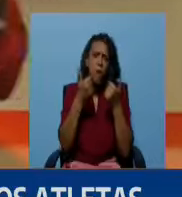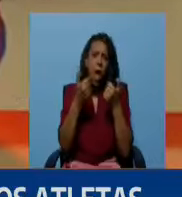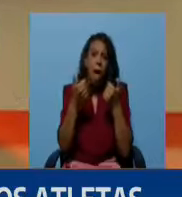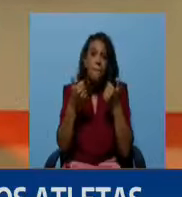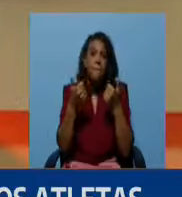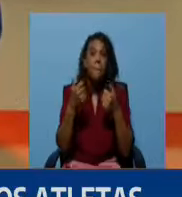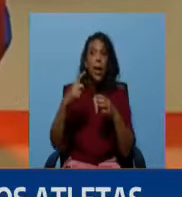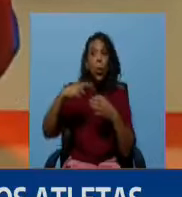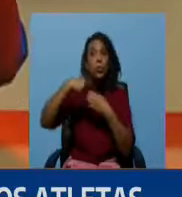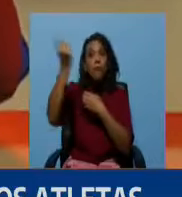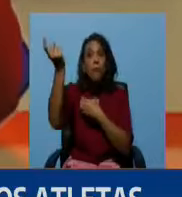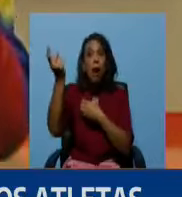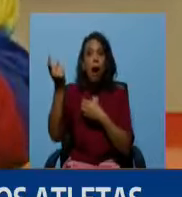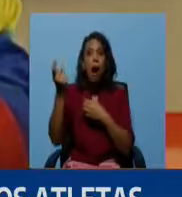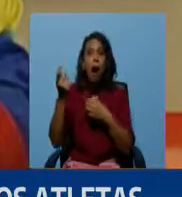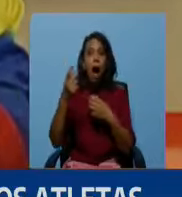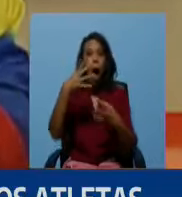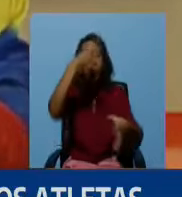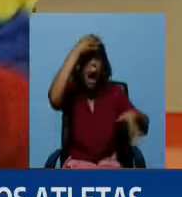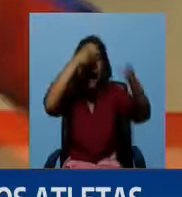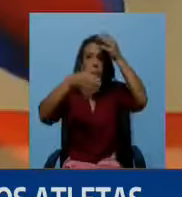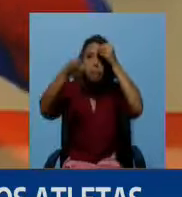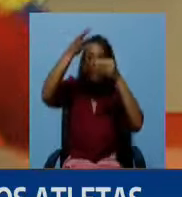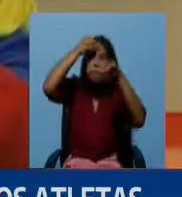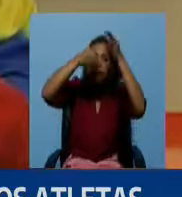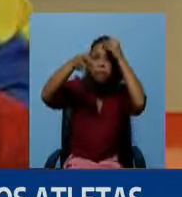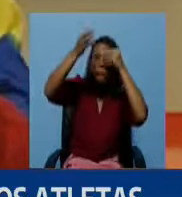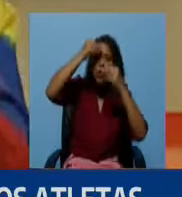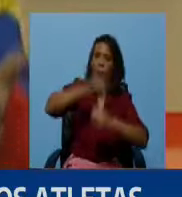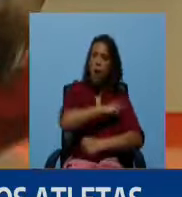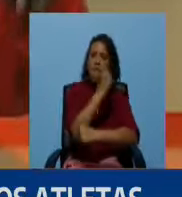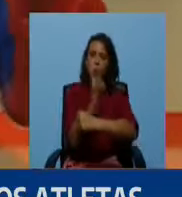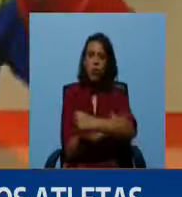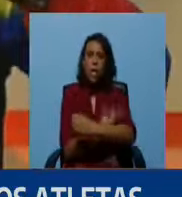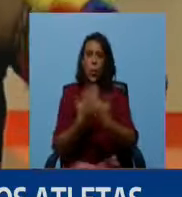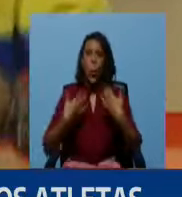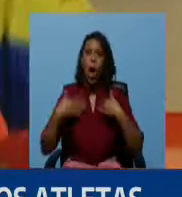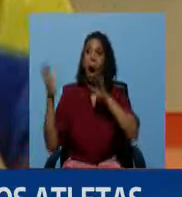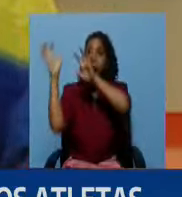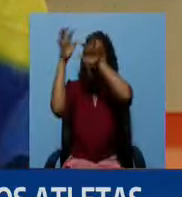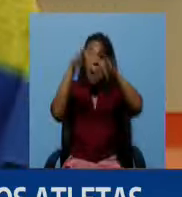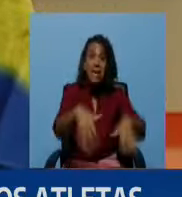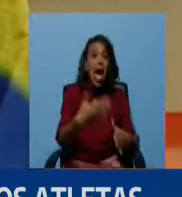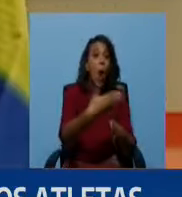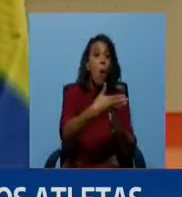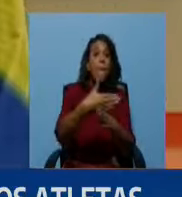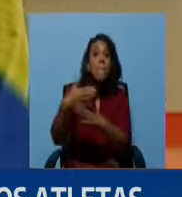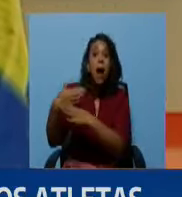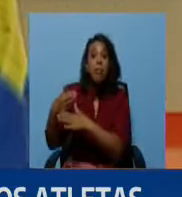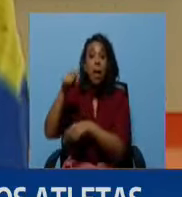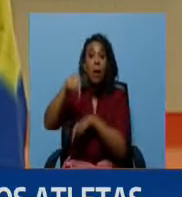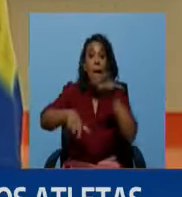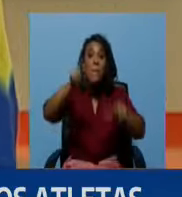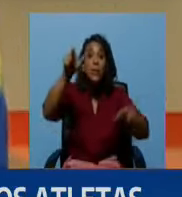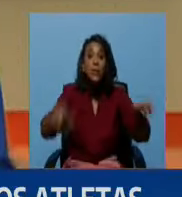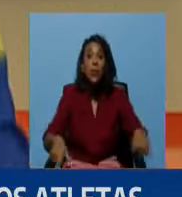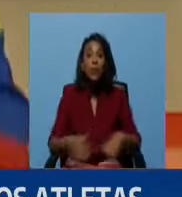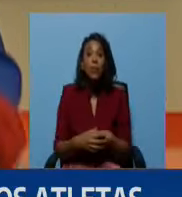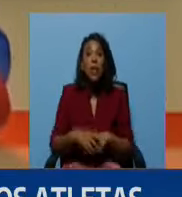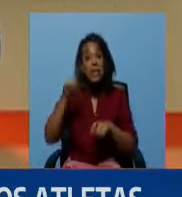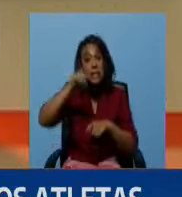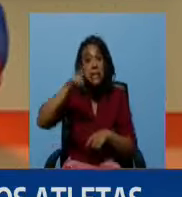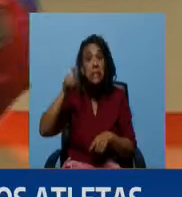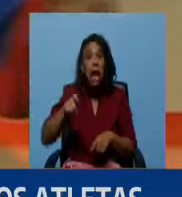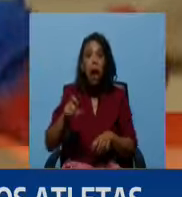se va al exterior a asimilar conocimiento, a fortalecerse y a traer ese conocimiento para Venezuela. Y